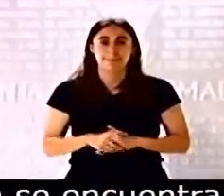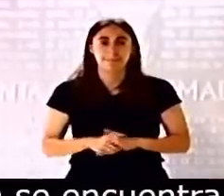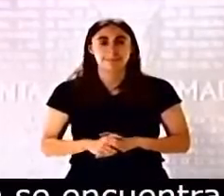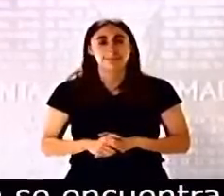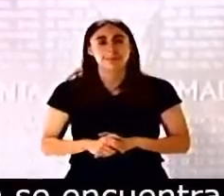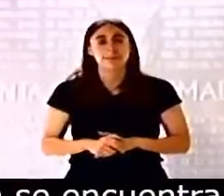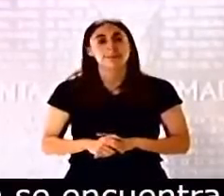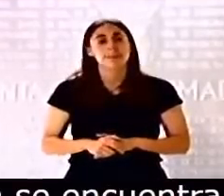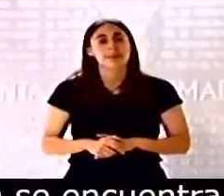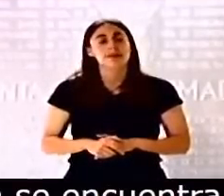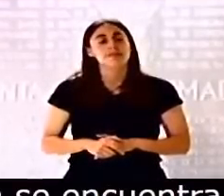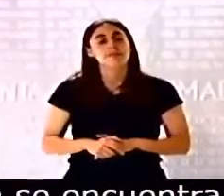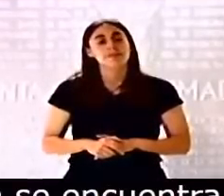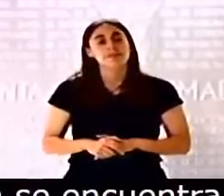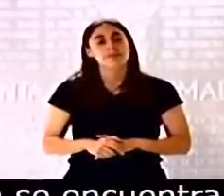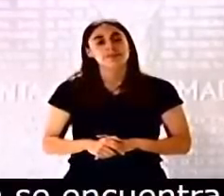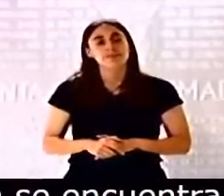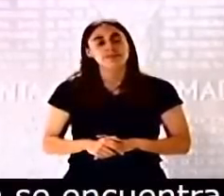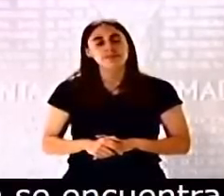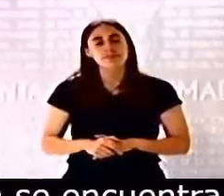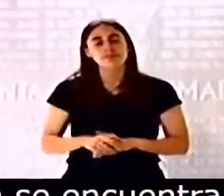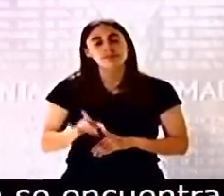De la misma manera, se va a proceder